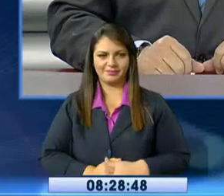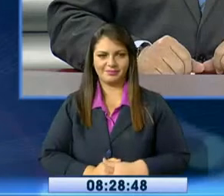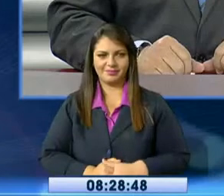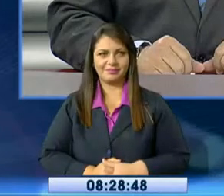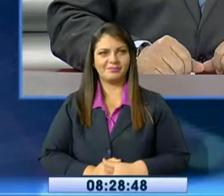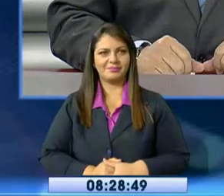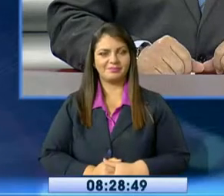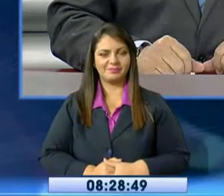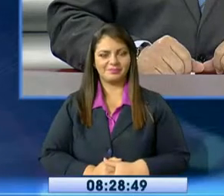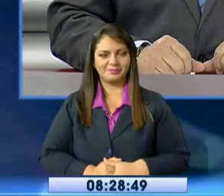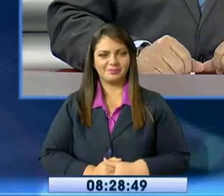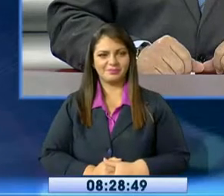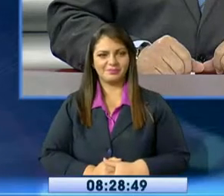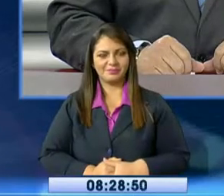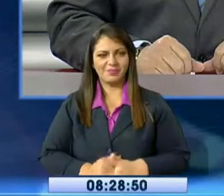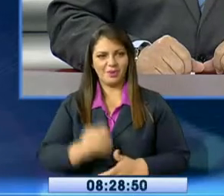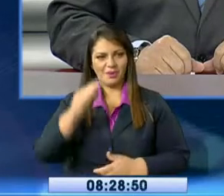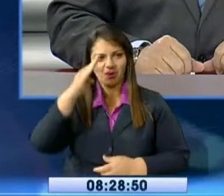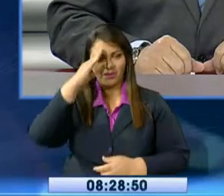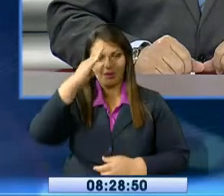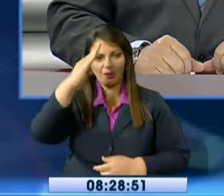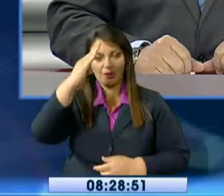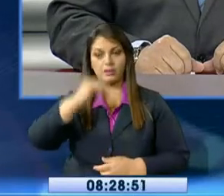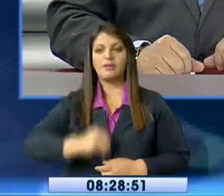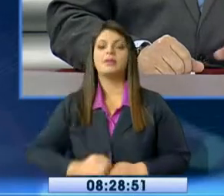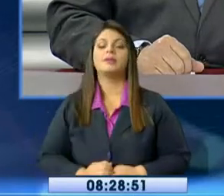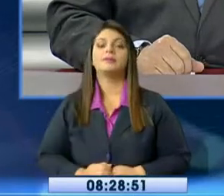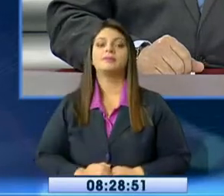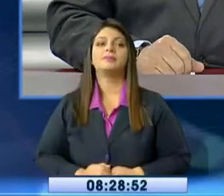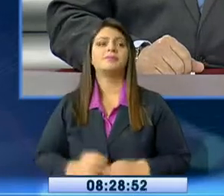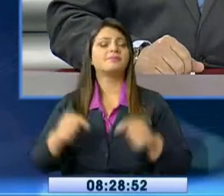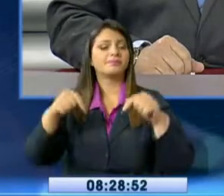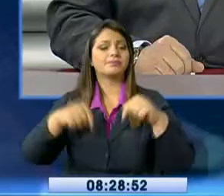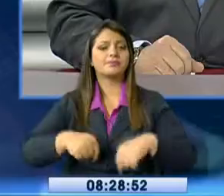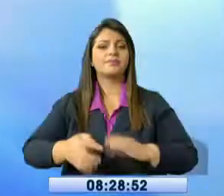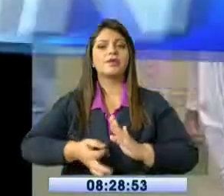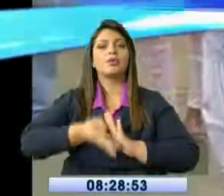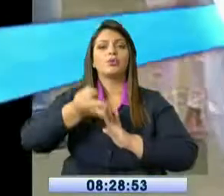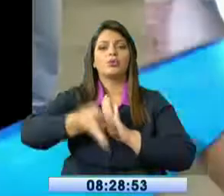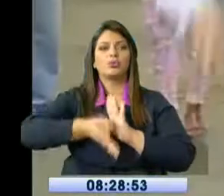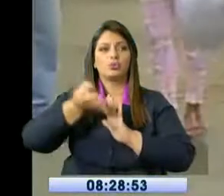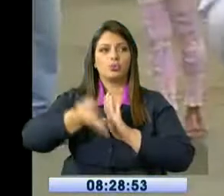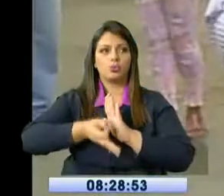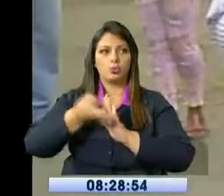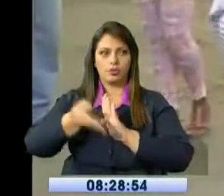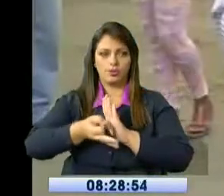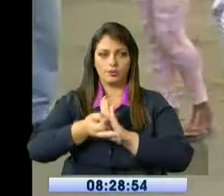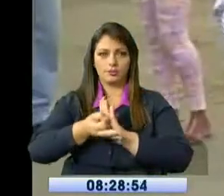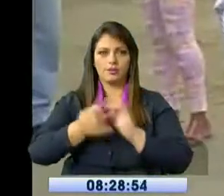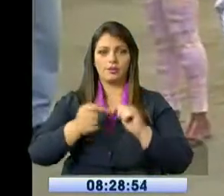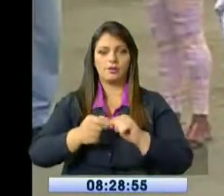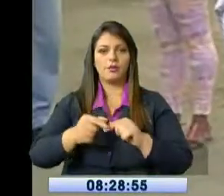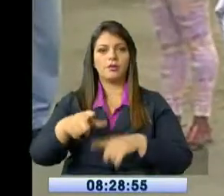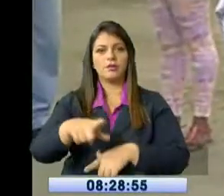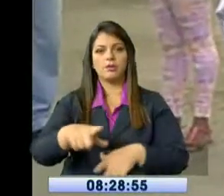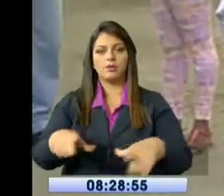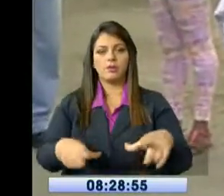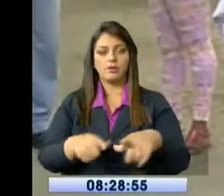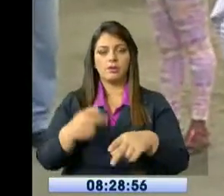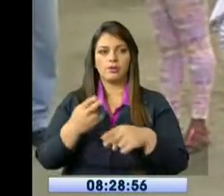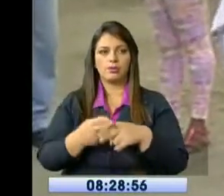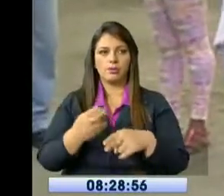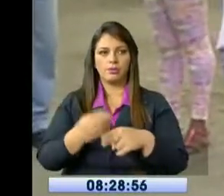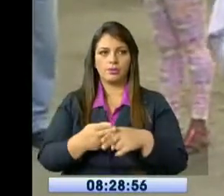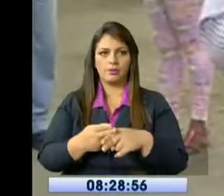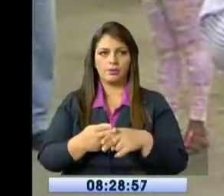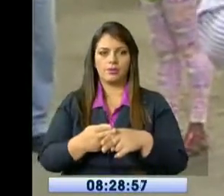Hola, ¿qué tal? Buenos días. Hola, Hugo. Hola, Rosalén, amigos televidentes. Sí, sigo acá en el sector de Durán, específicamente en esta conocida como